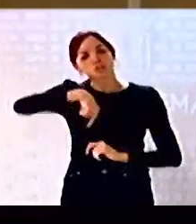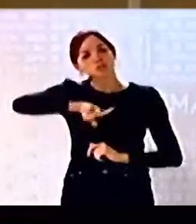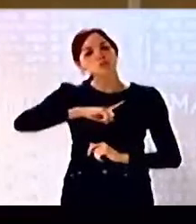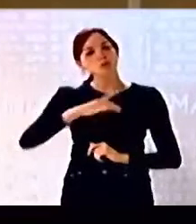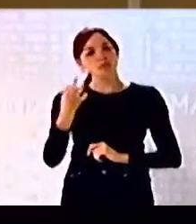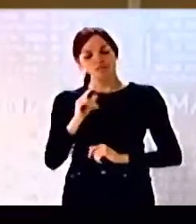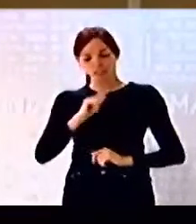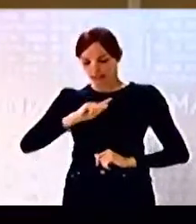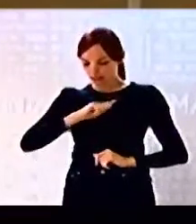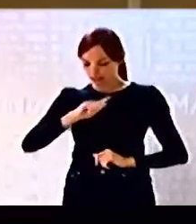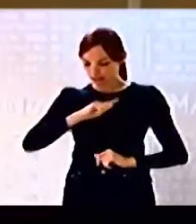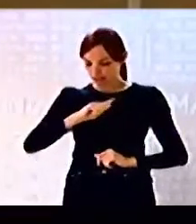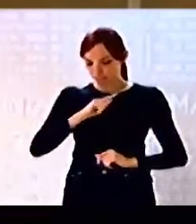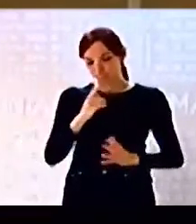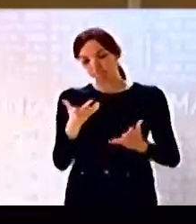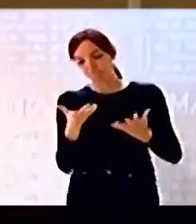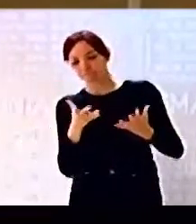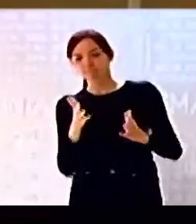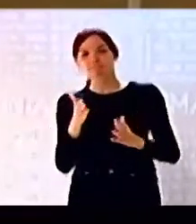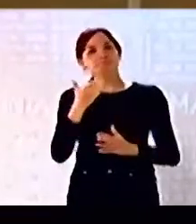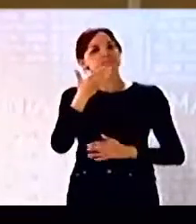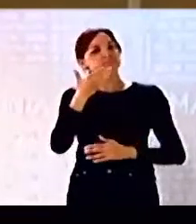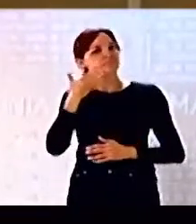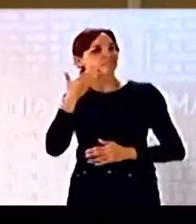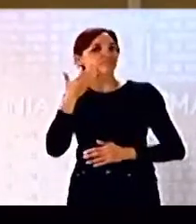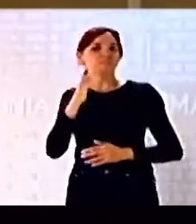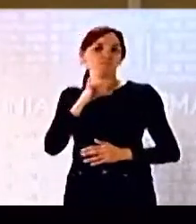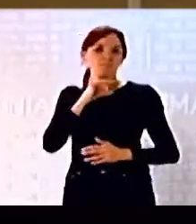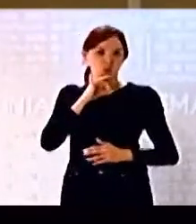sentirnos relativamente satisfechos